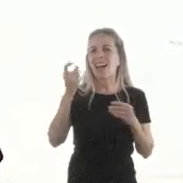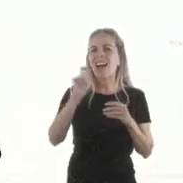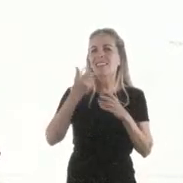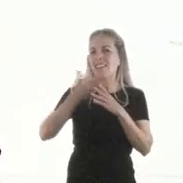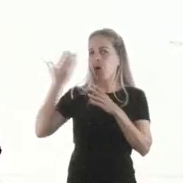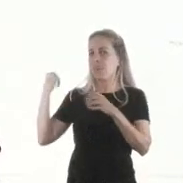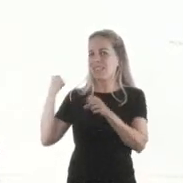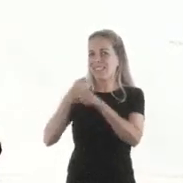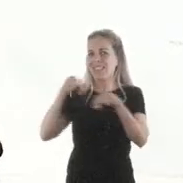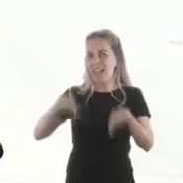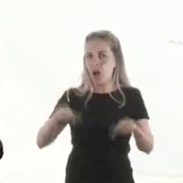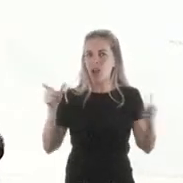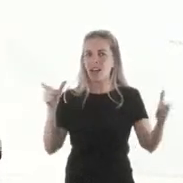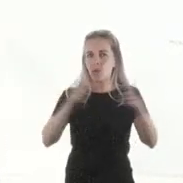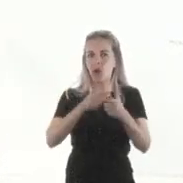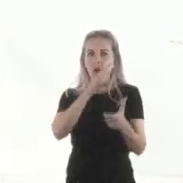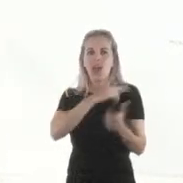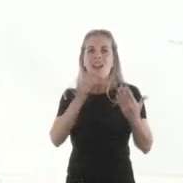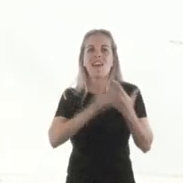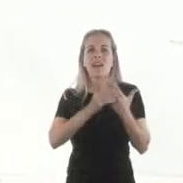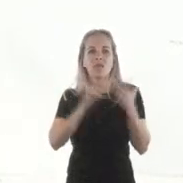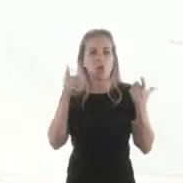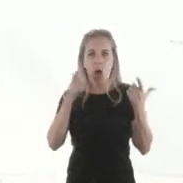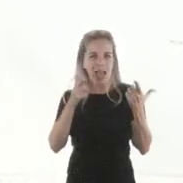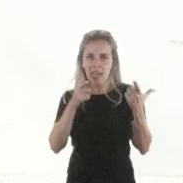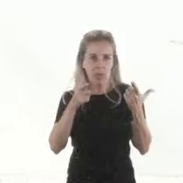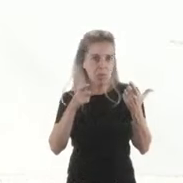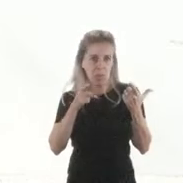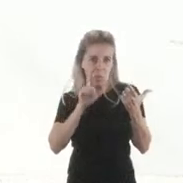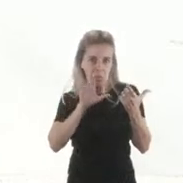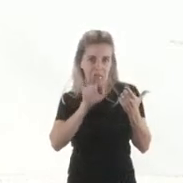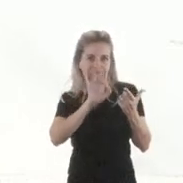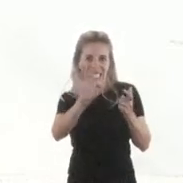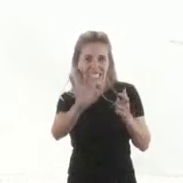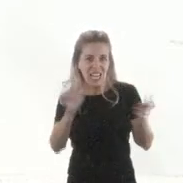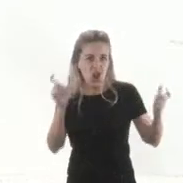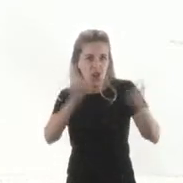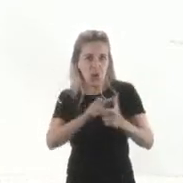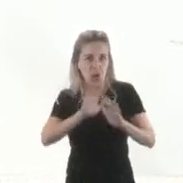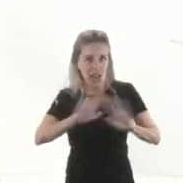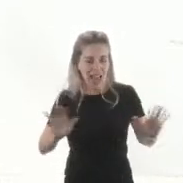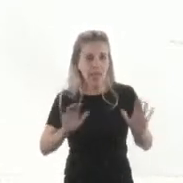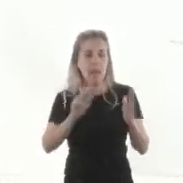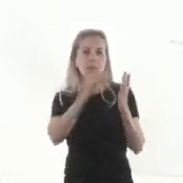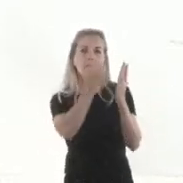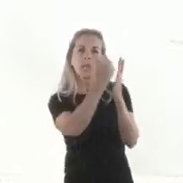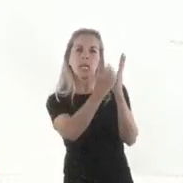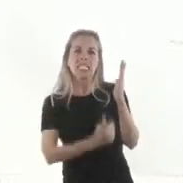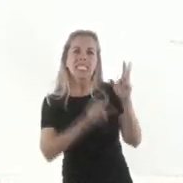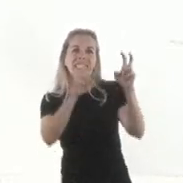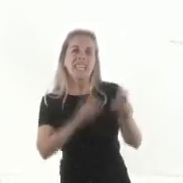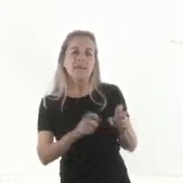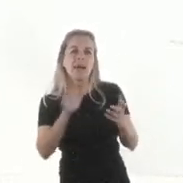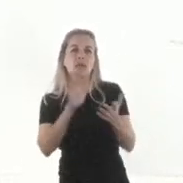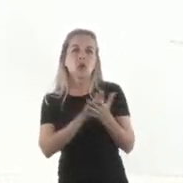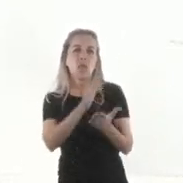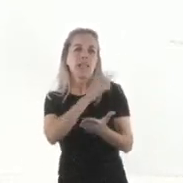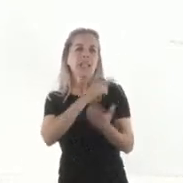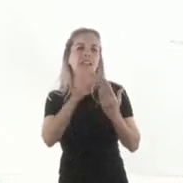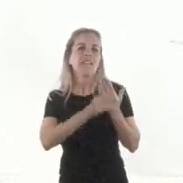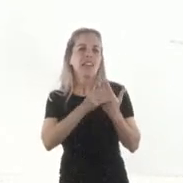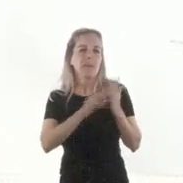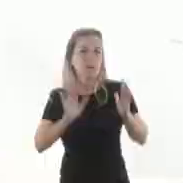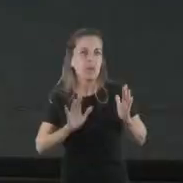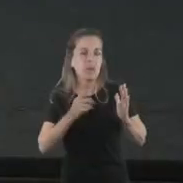gabinete, sumado tampoco que hace en ese mismo lapso de tiempo que no se conoce prácticamente la agenda o lo que opina Mansur, ¿la salida